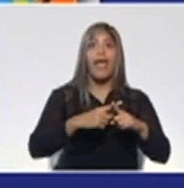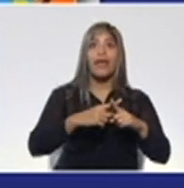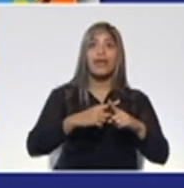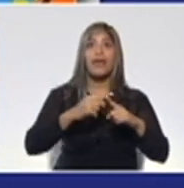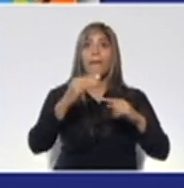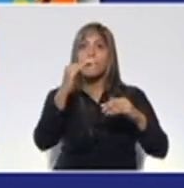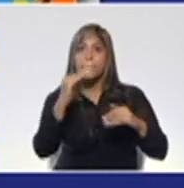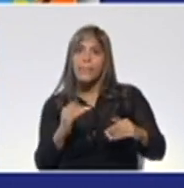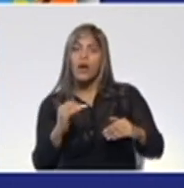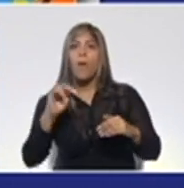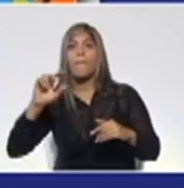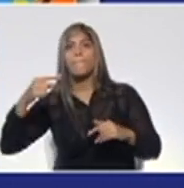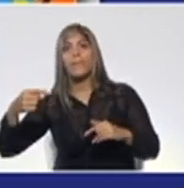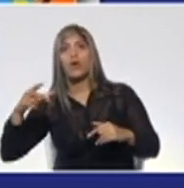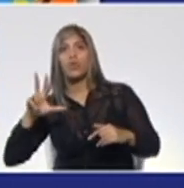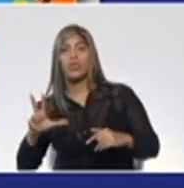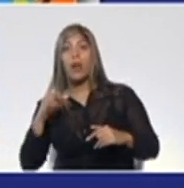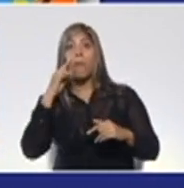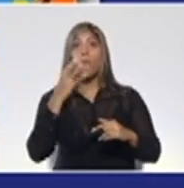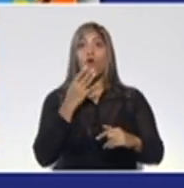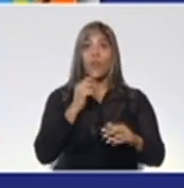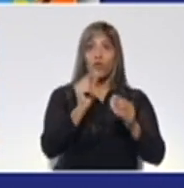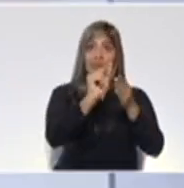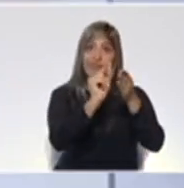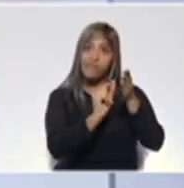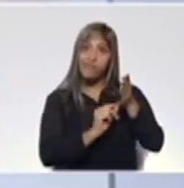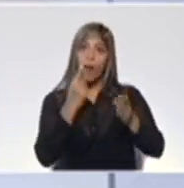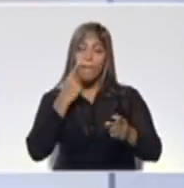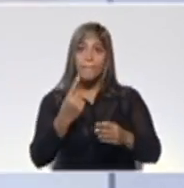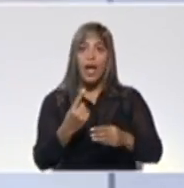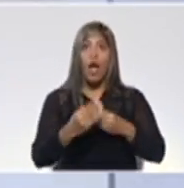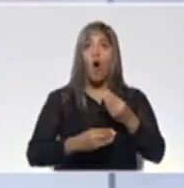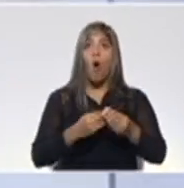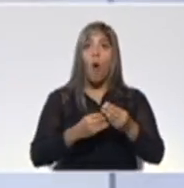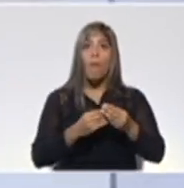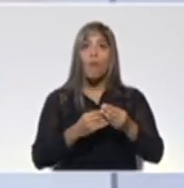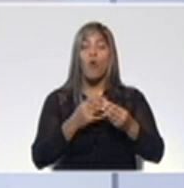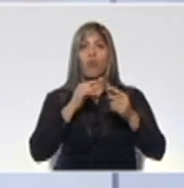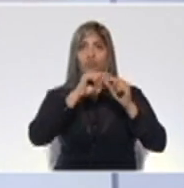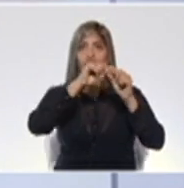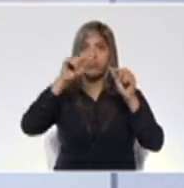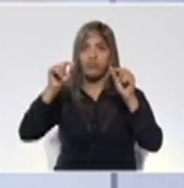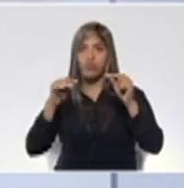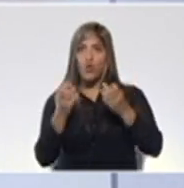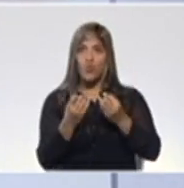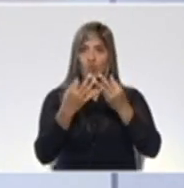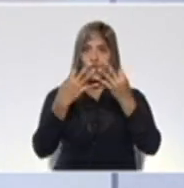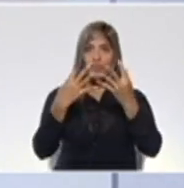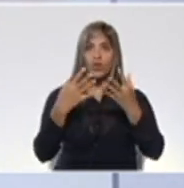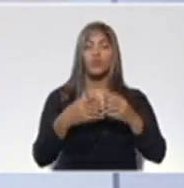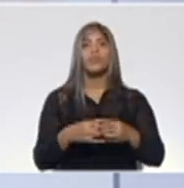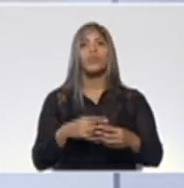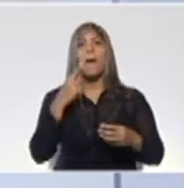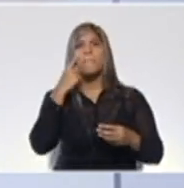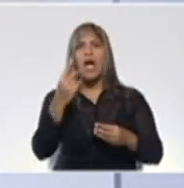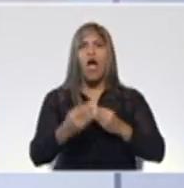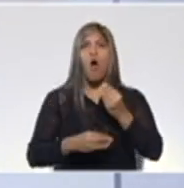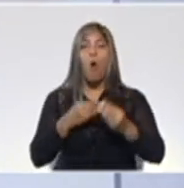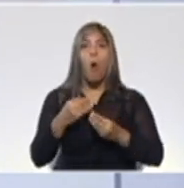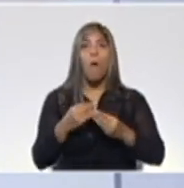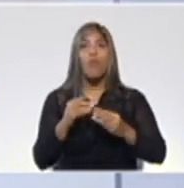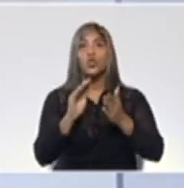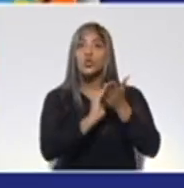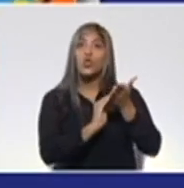3. Cuando representamos esa expresión en forma gráfica en una recta numérica, observamos que no